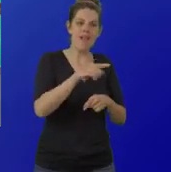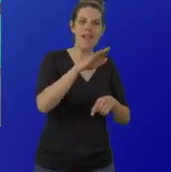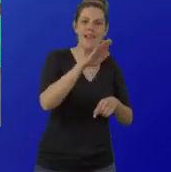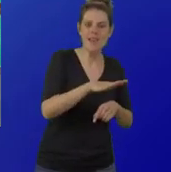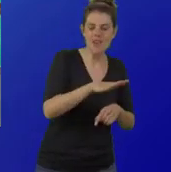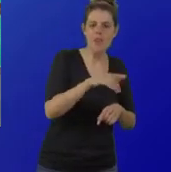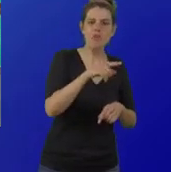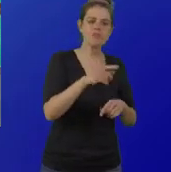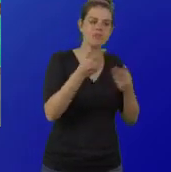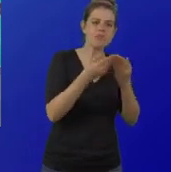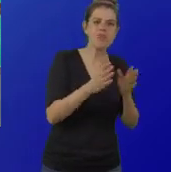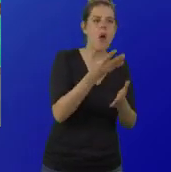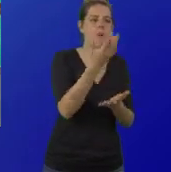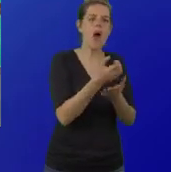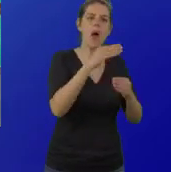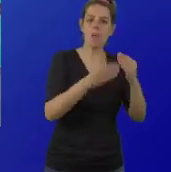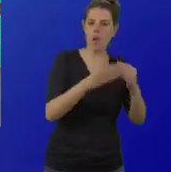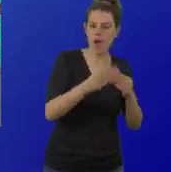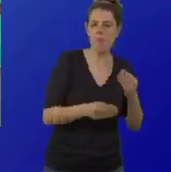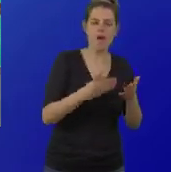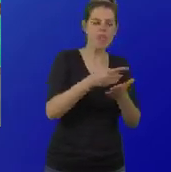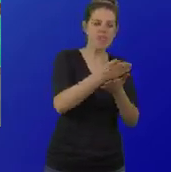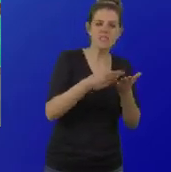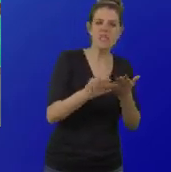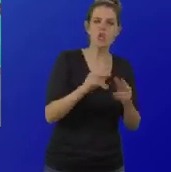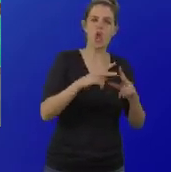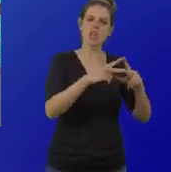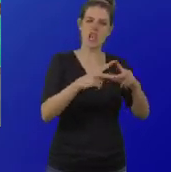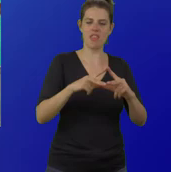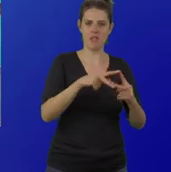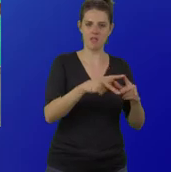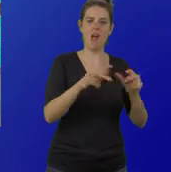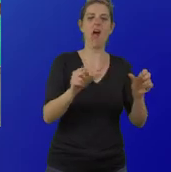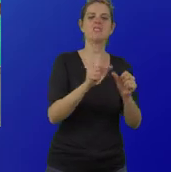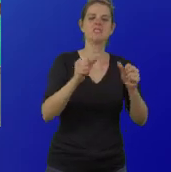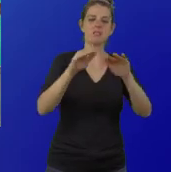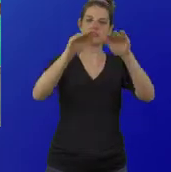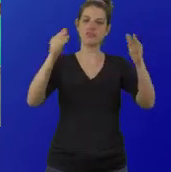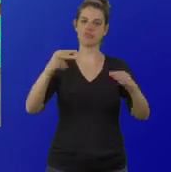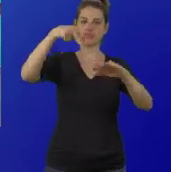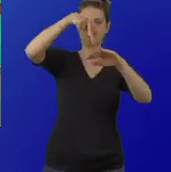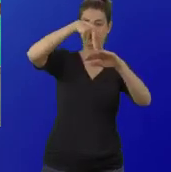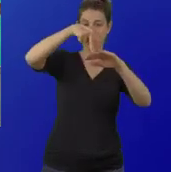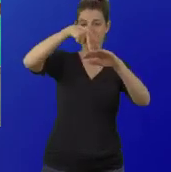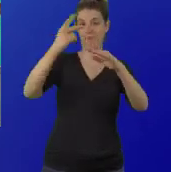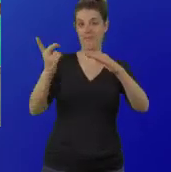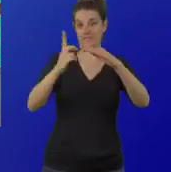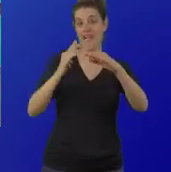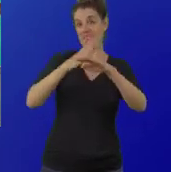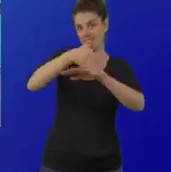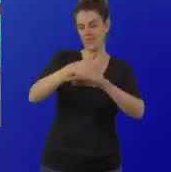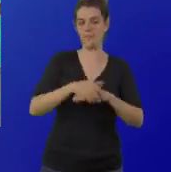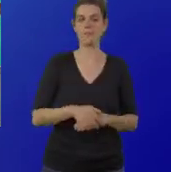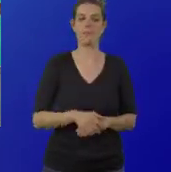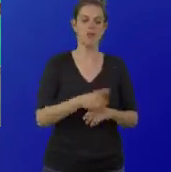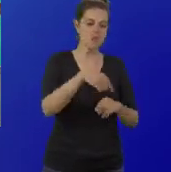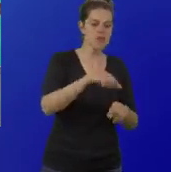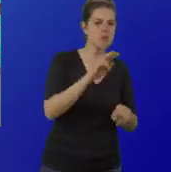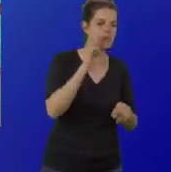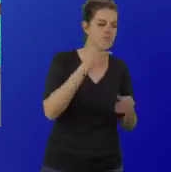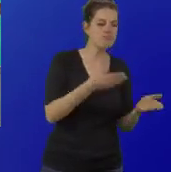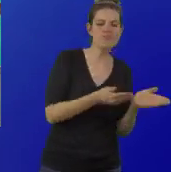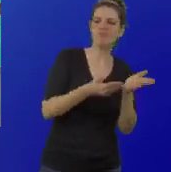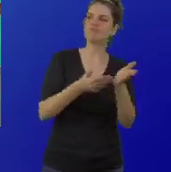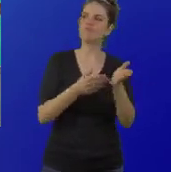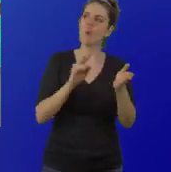bajar programas y a diseñar en 3D cómo iba a ser el escenario inclusivo. Entonces empieza a girar y nos